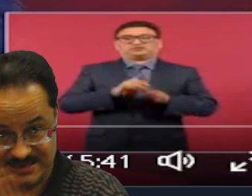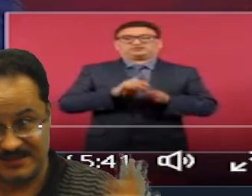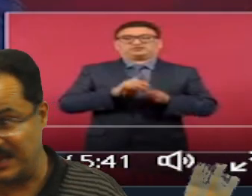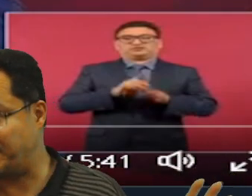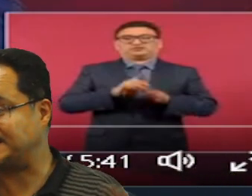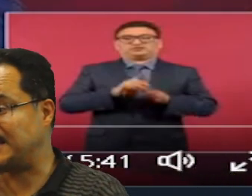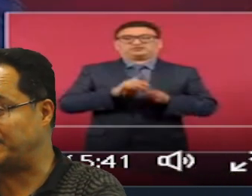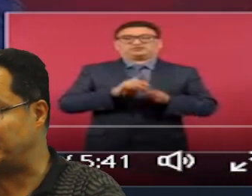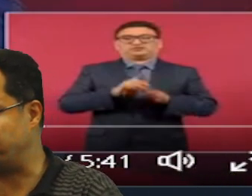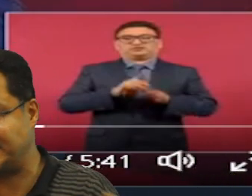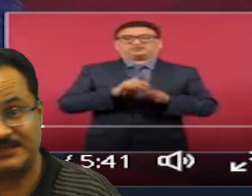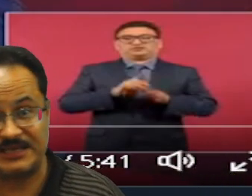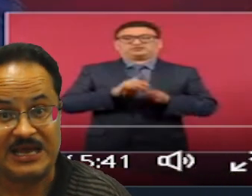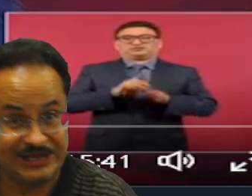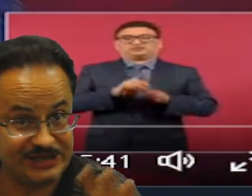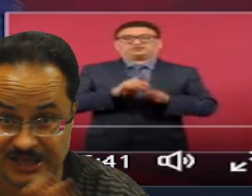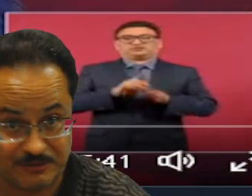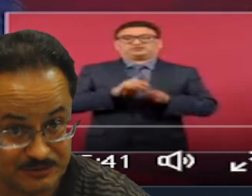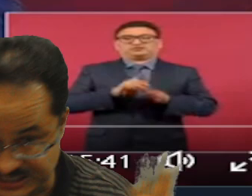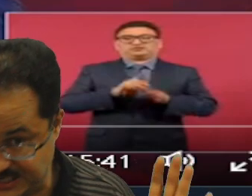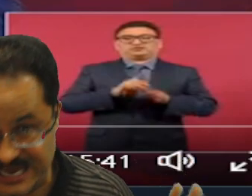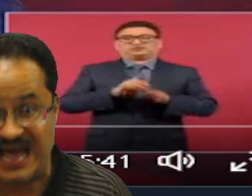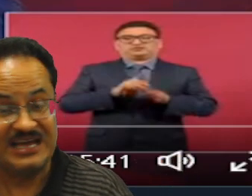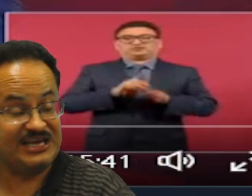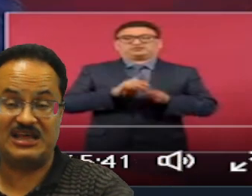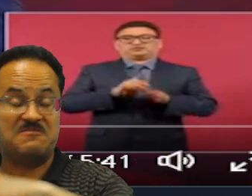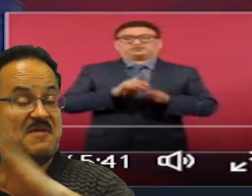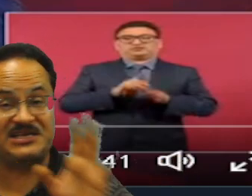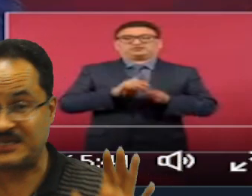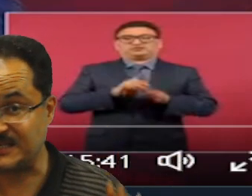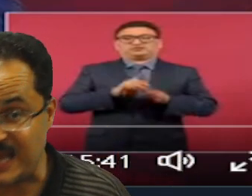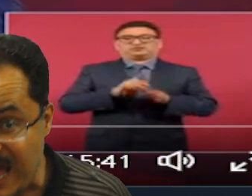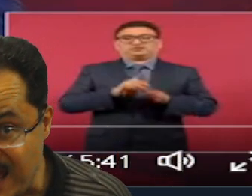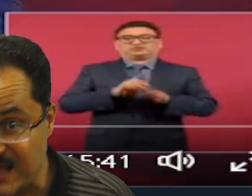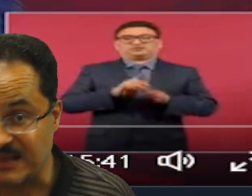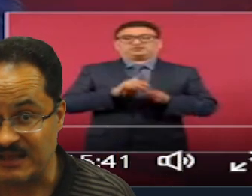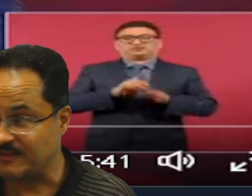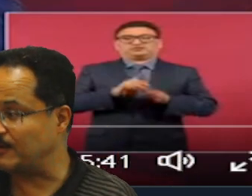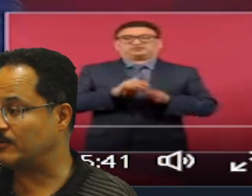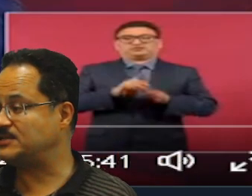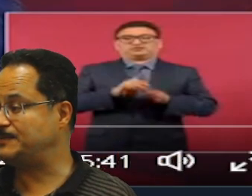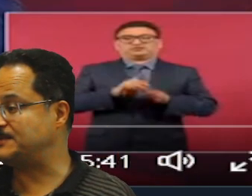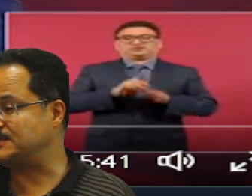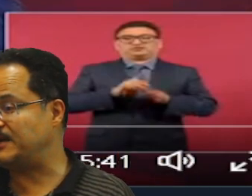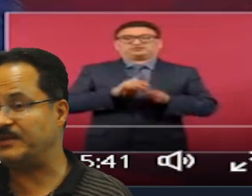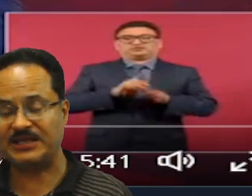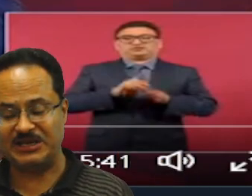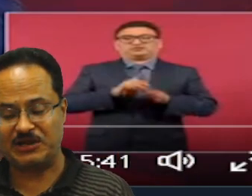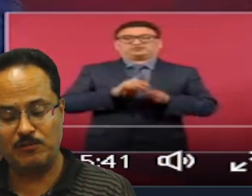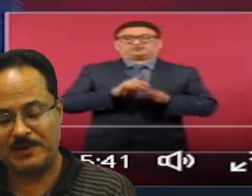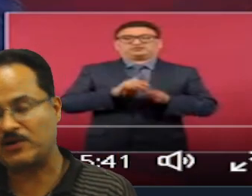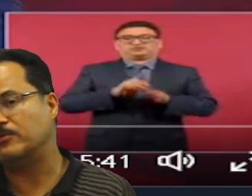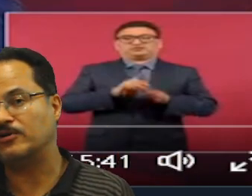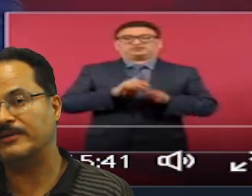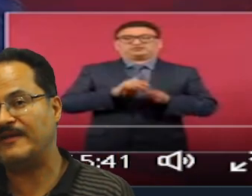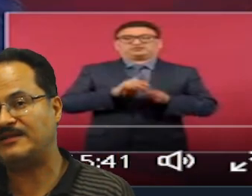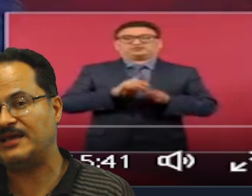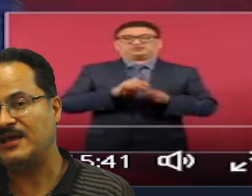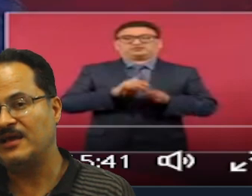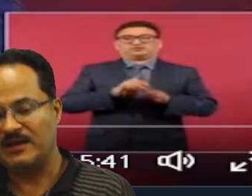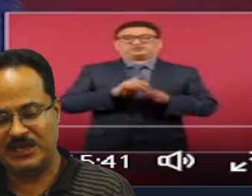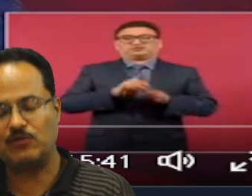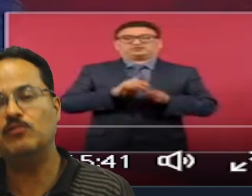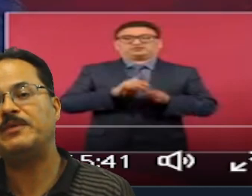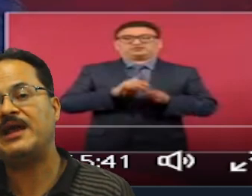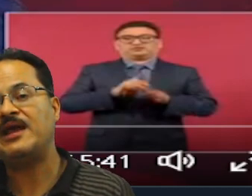del pasado del presente y de donde sea y del País que sea de lo que siempre y sencillamente ni cumple como gobernante